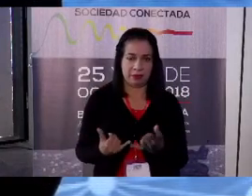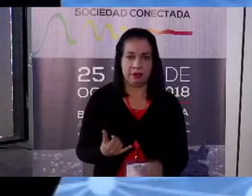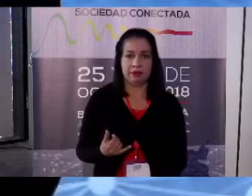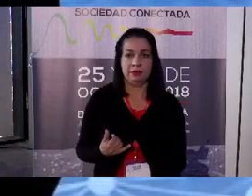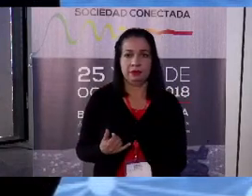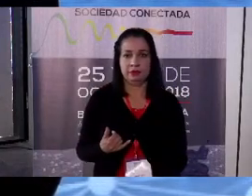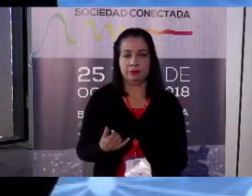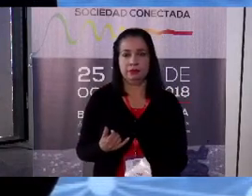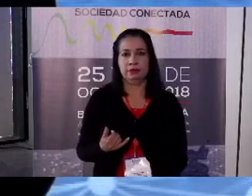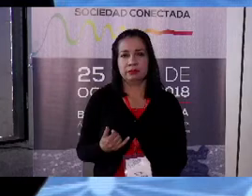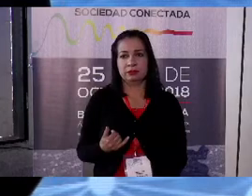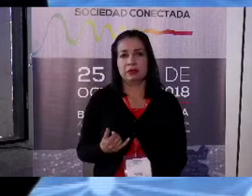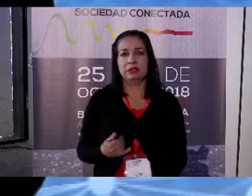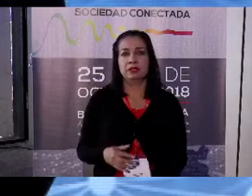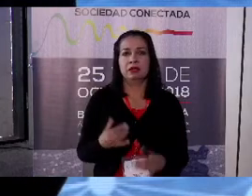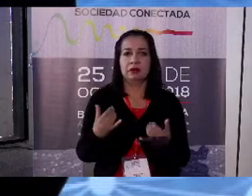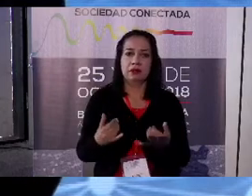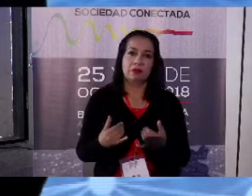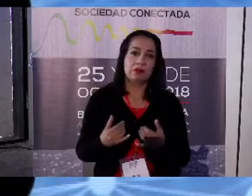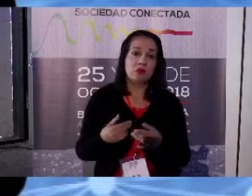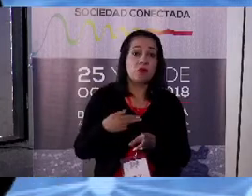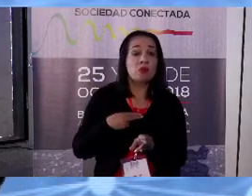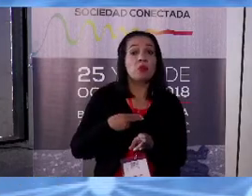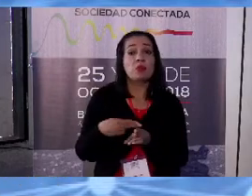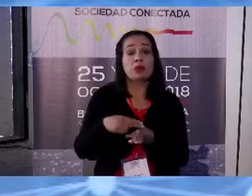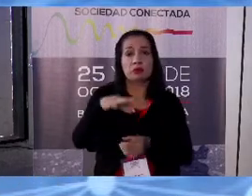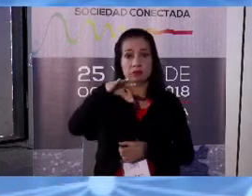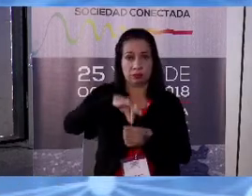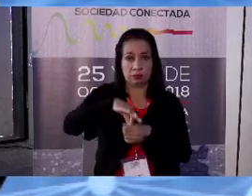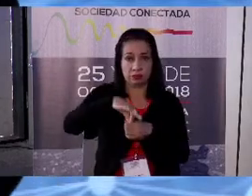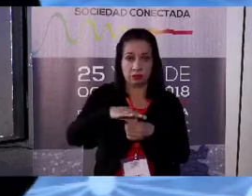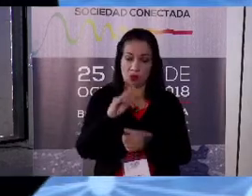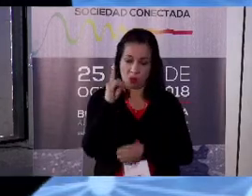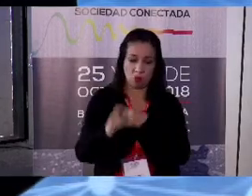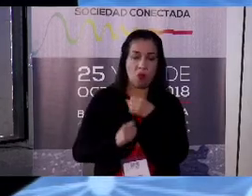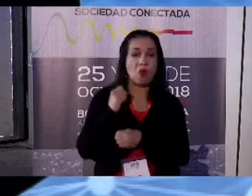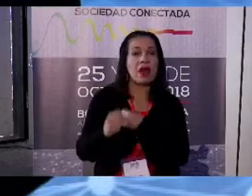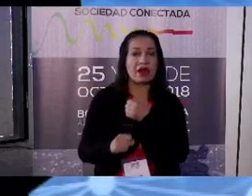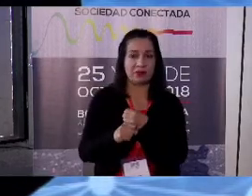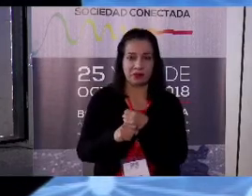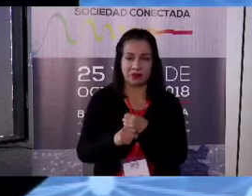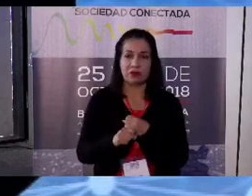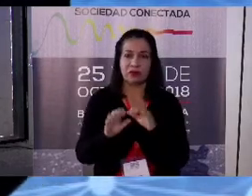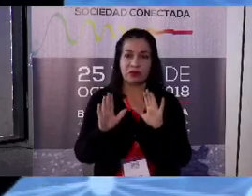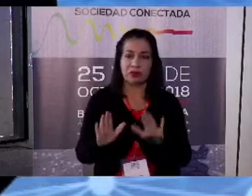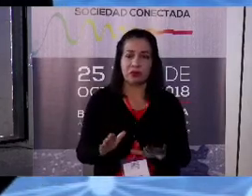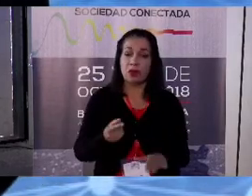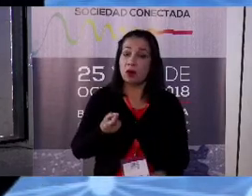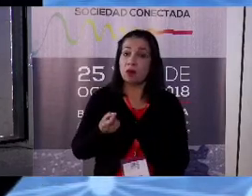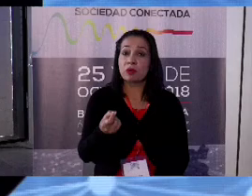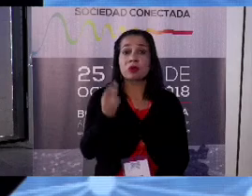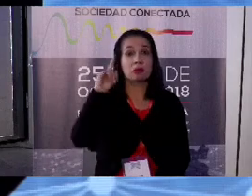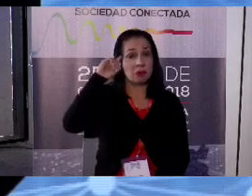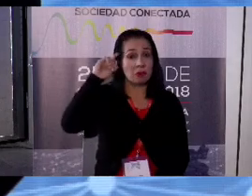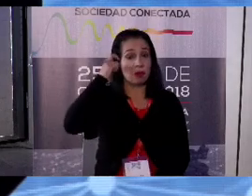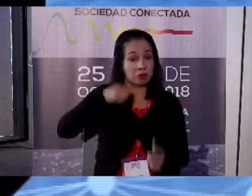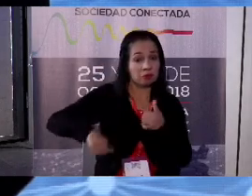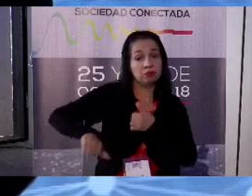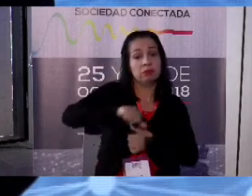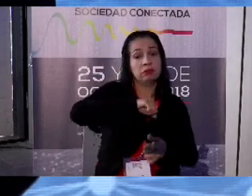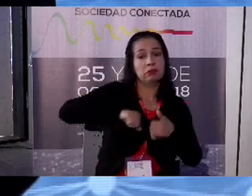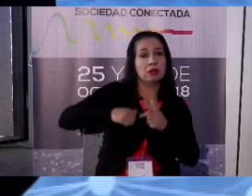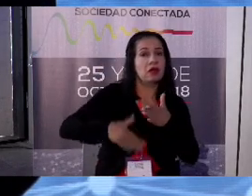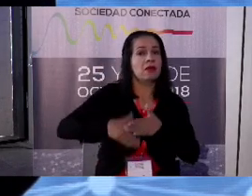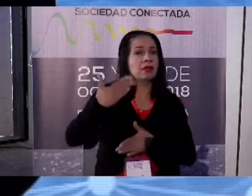actualmente nosotros vamos a tener elecciones el año próximo y el próximo gobierno asumirá el marzo